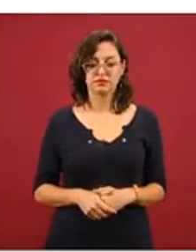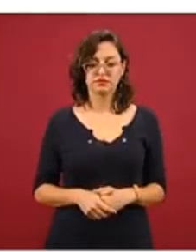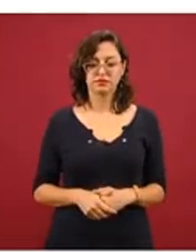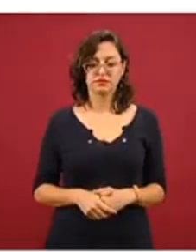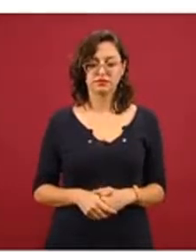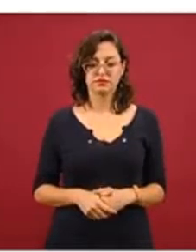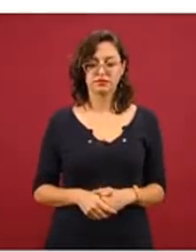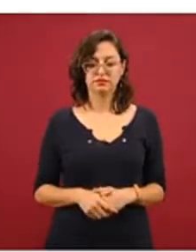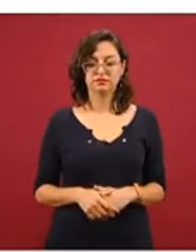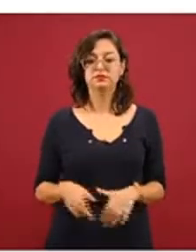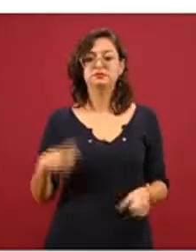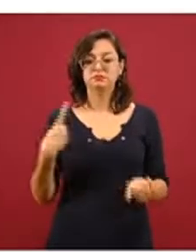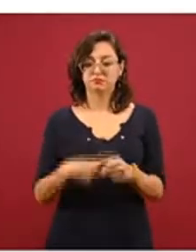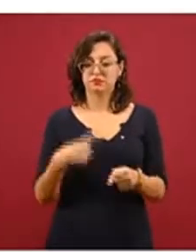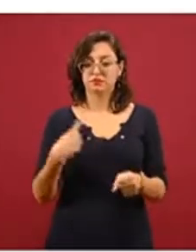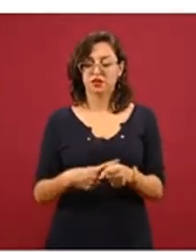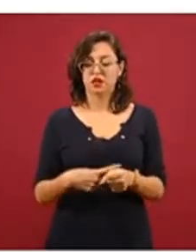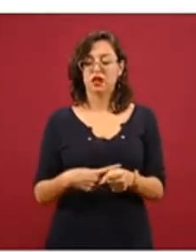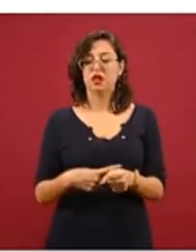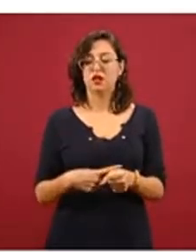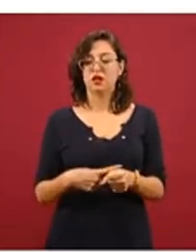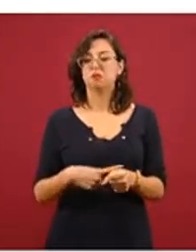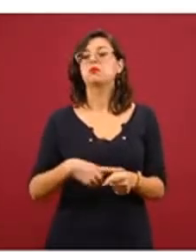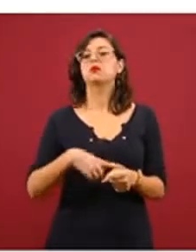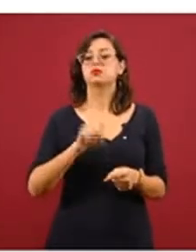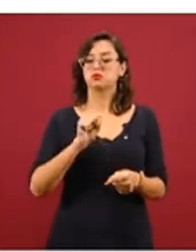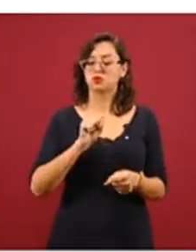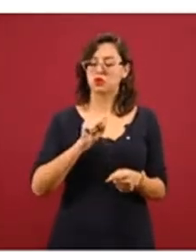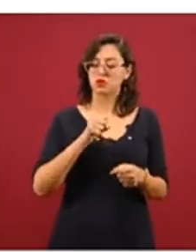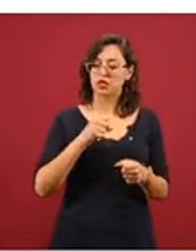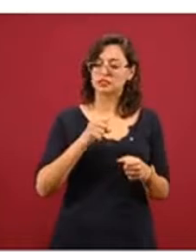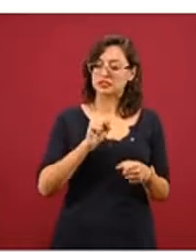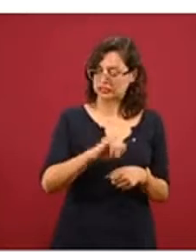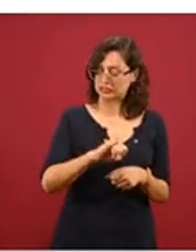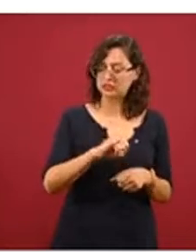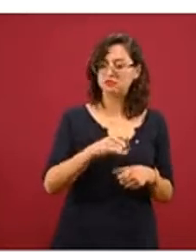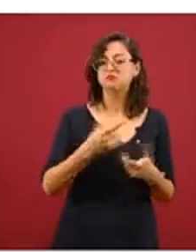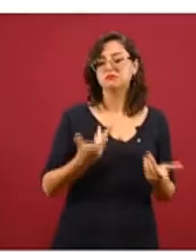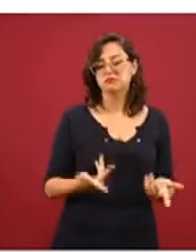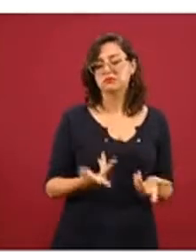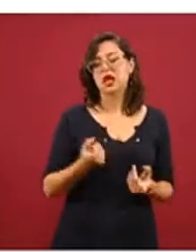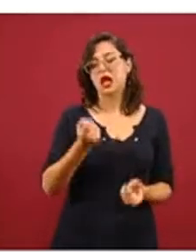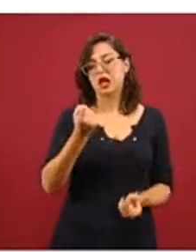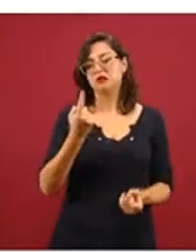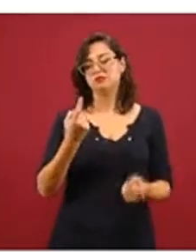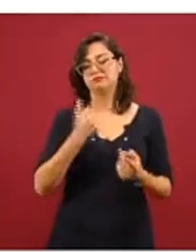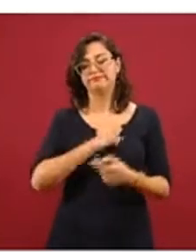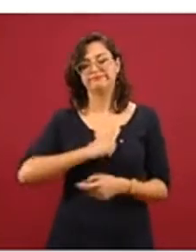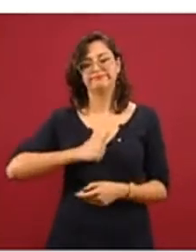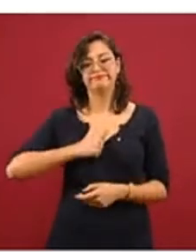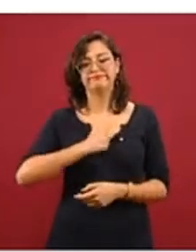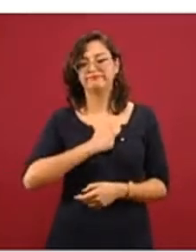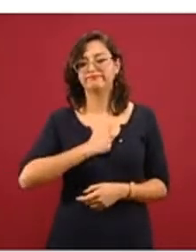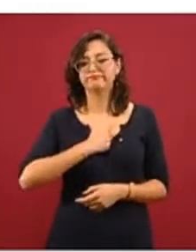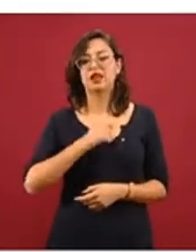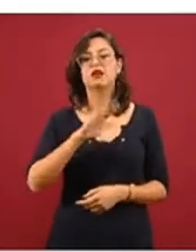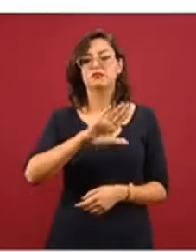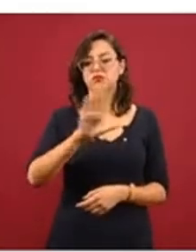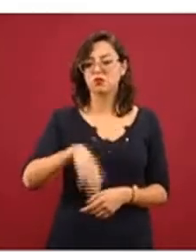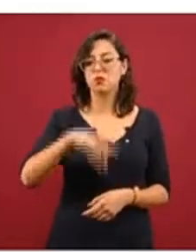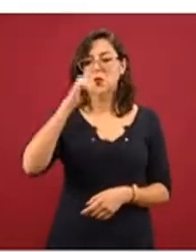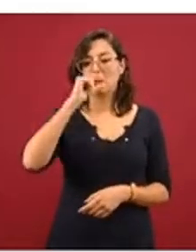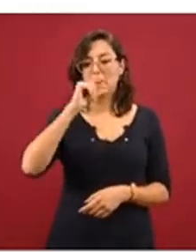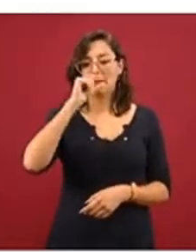se confirman a la enfermedad, tenemos este subgrupo de personas que lamentablemente han fallecido a consecuencia de la misma.